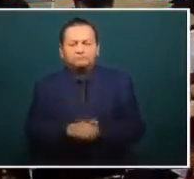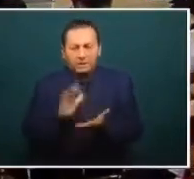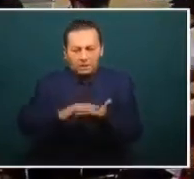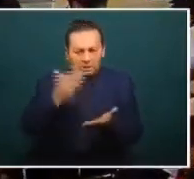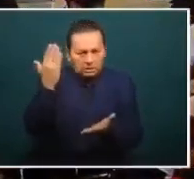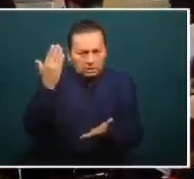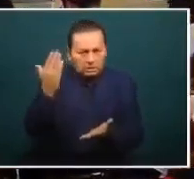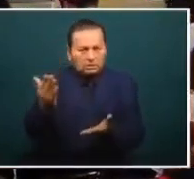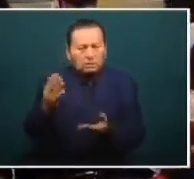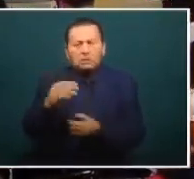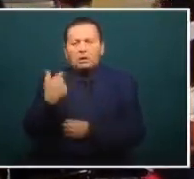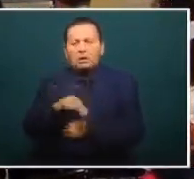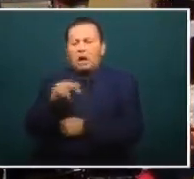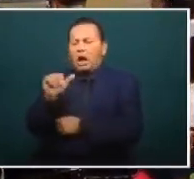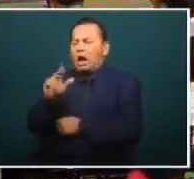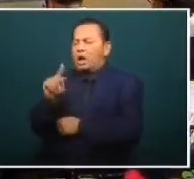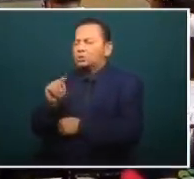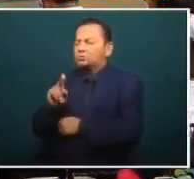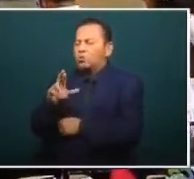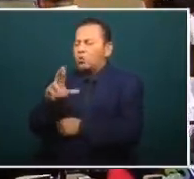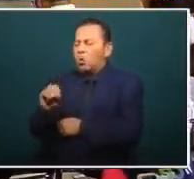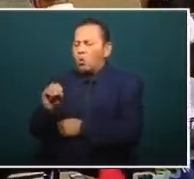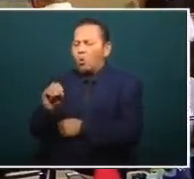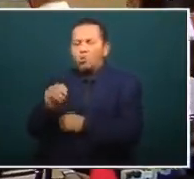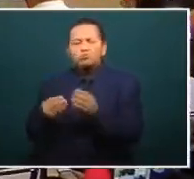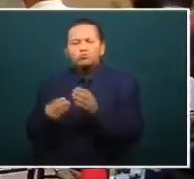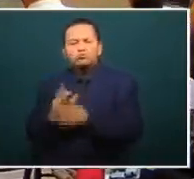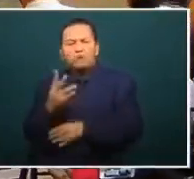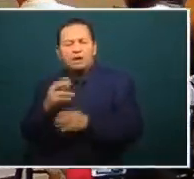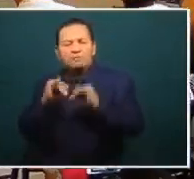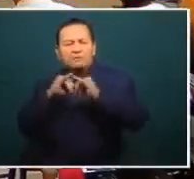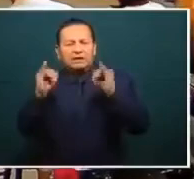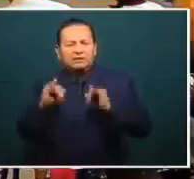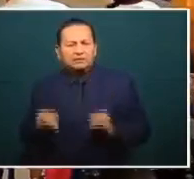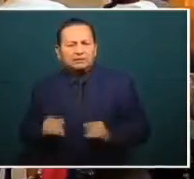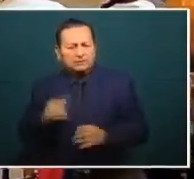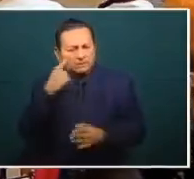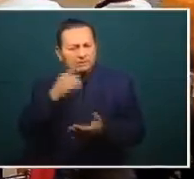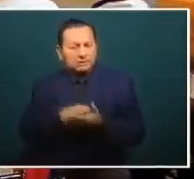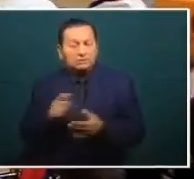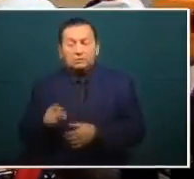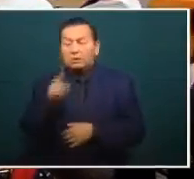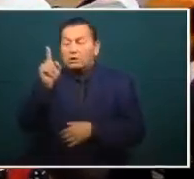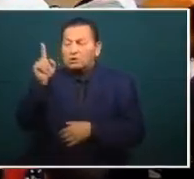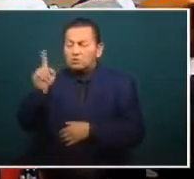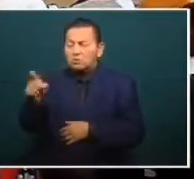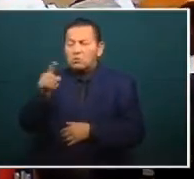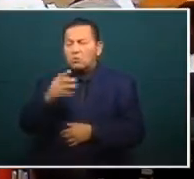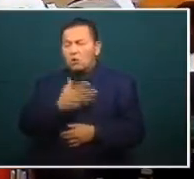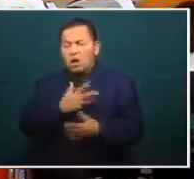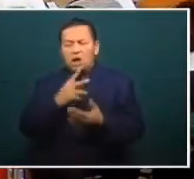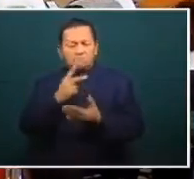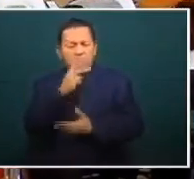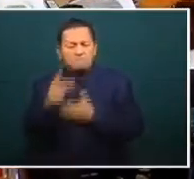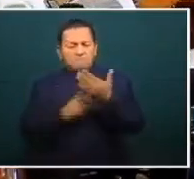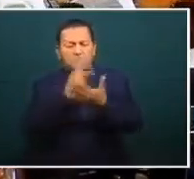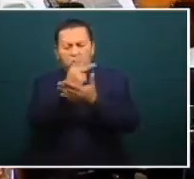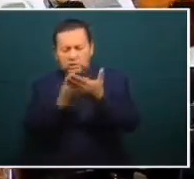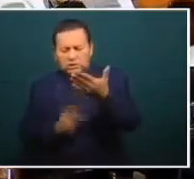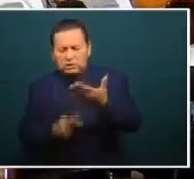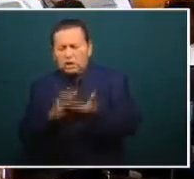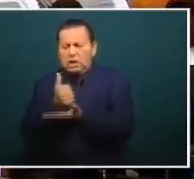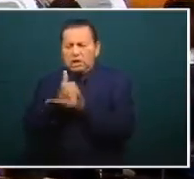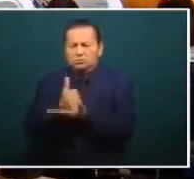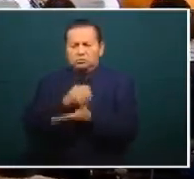presidente. situation Arturo, por la imagen. in Central America. El proyecto que usted ha planteado de ayudar a Centroamérica